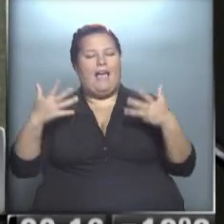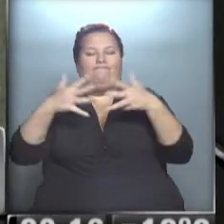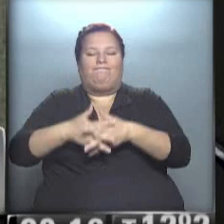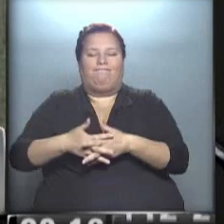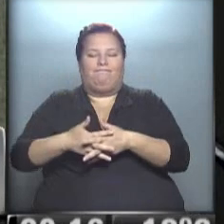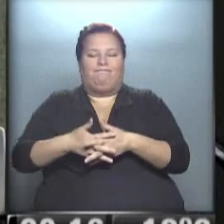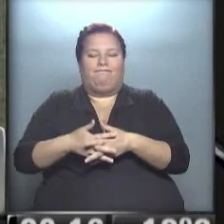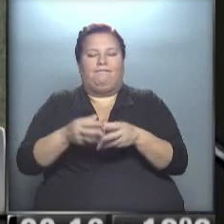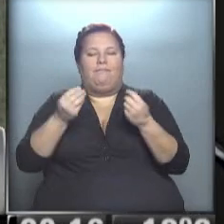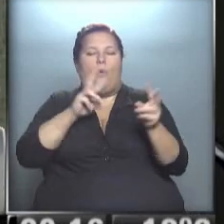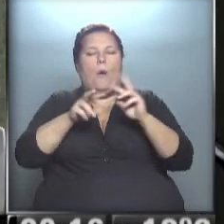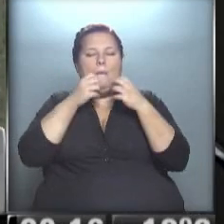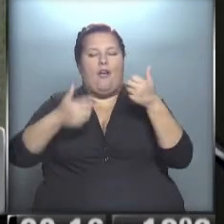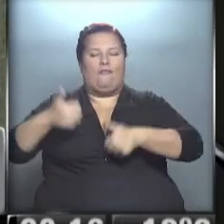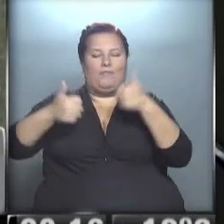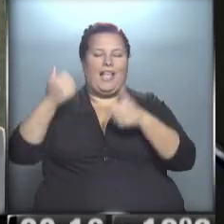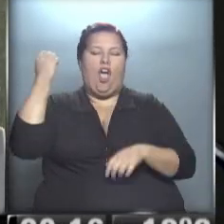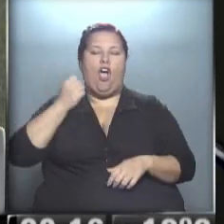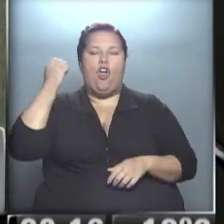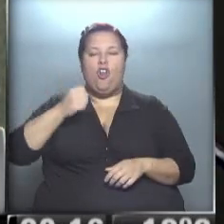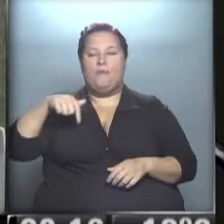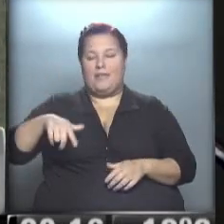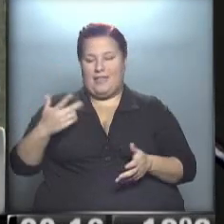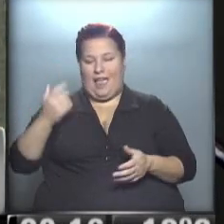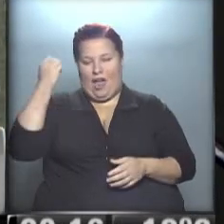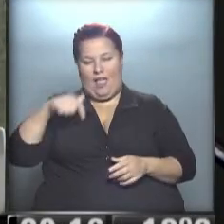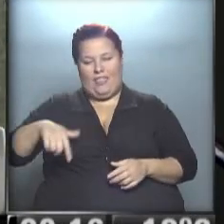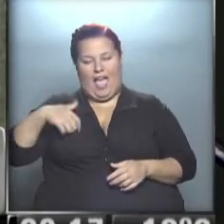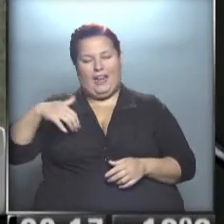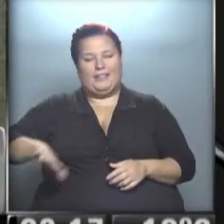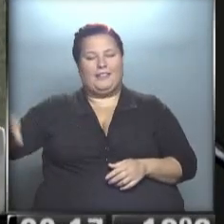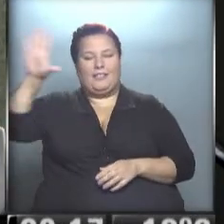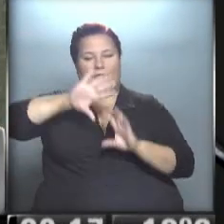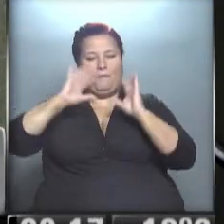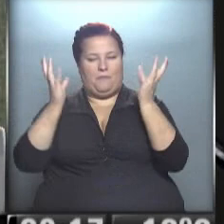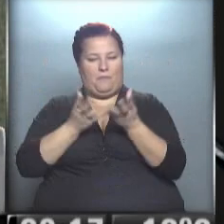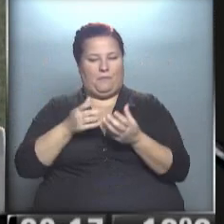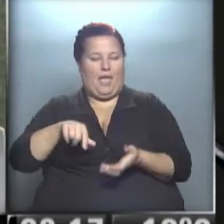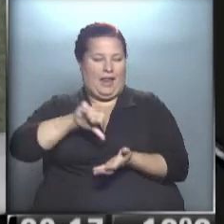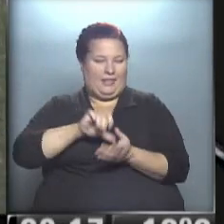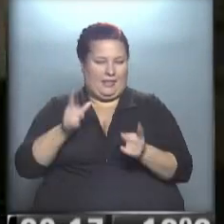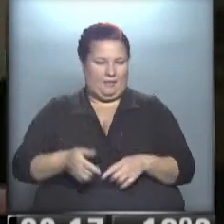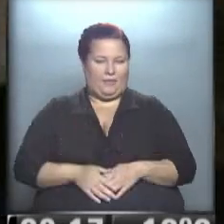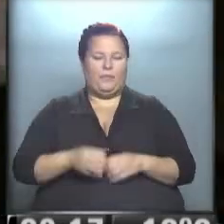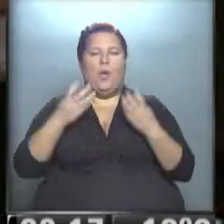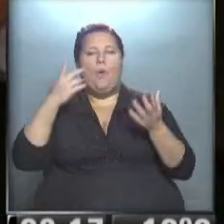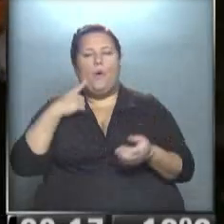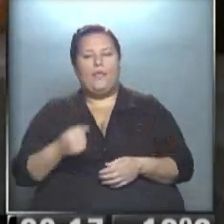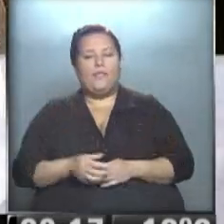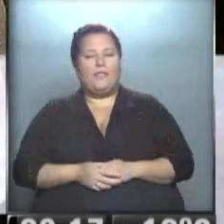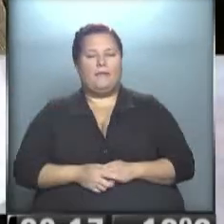que es mejorar la competitividad de la economía y las economías regionales en el país buenos dias capitanich en